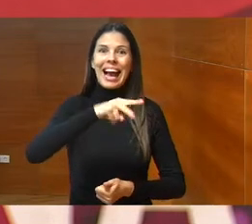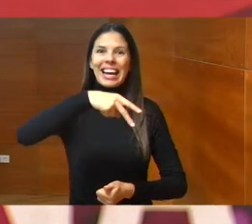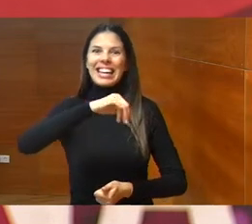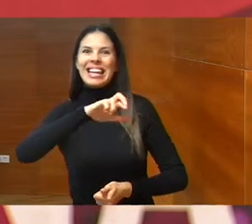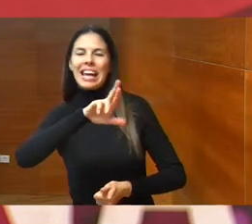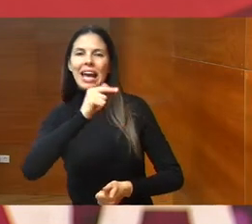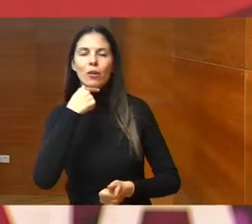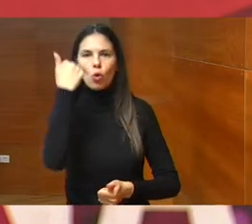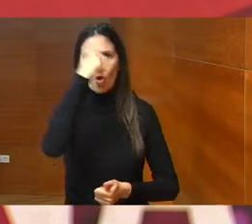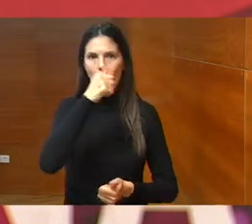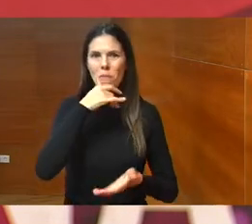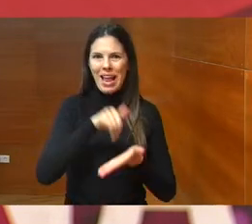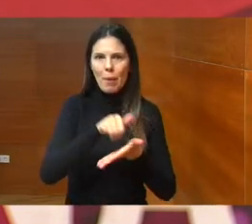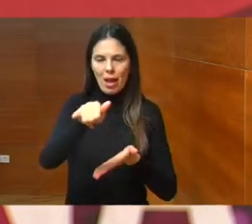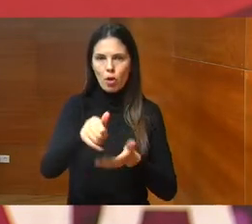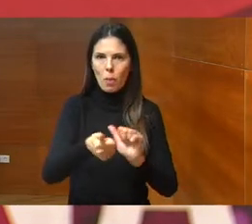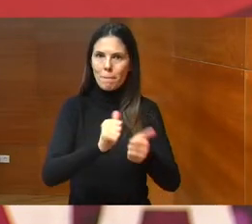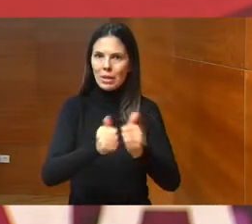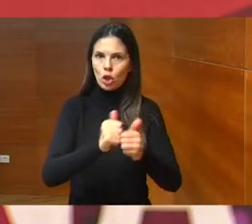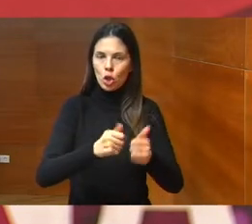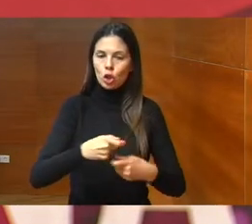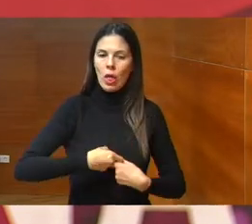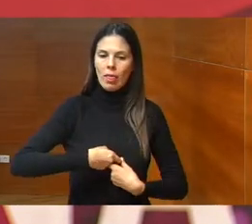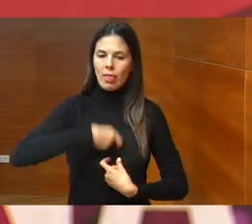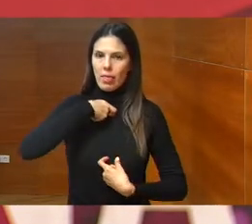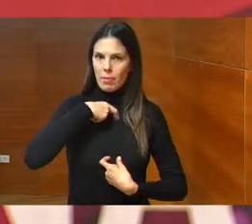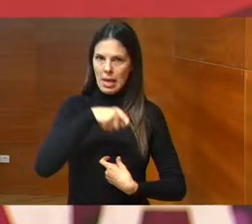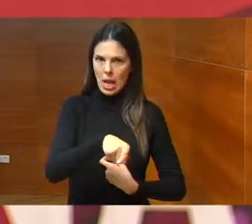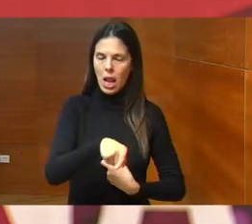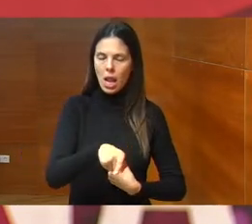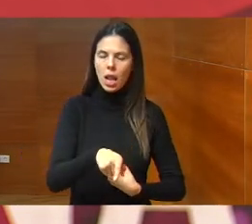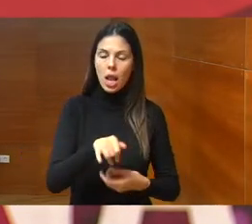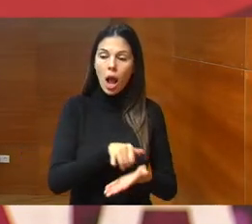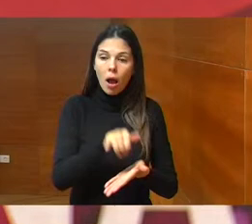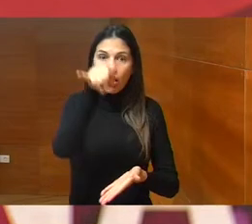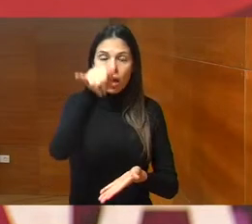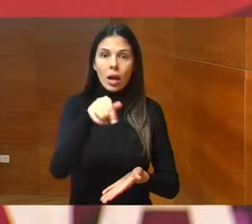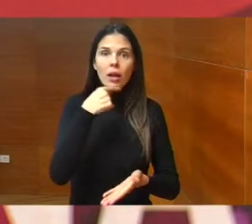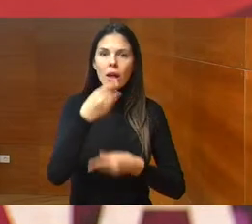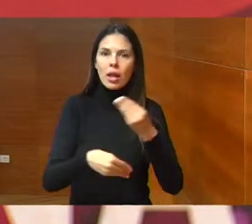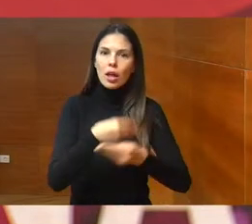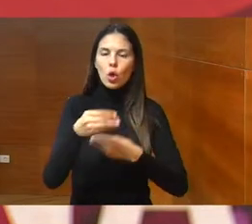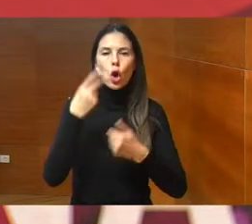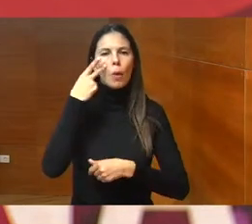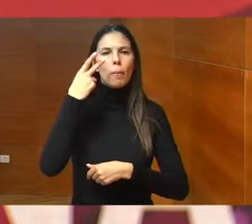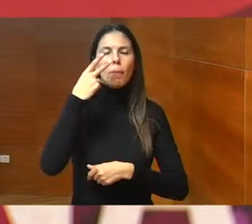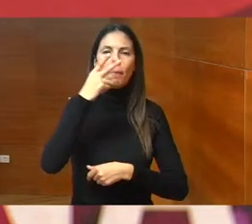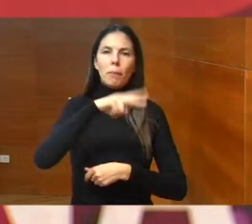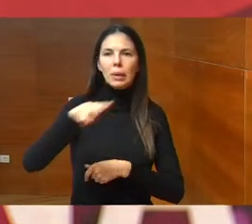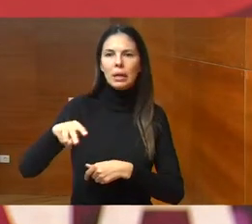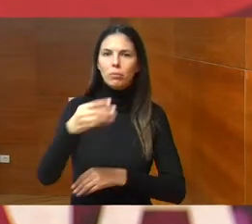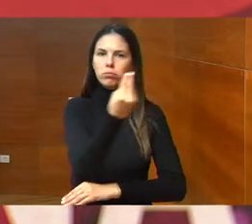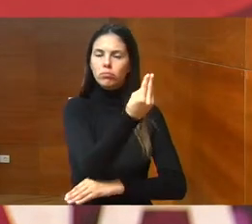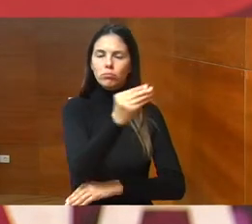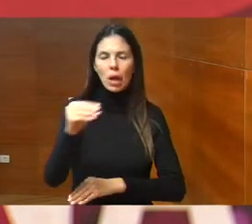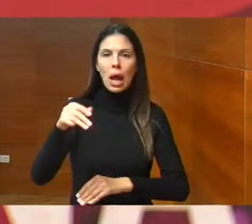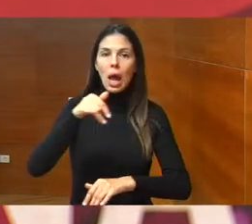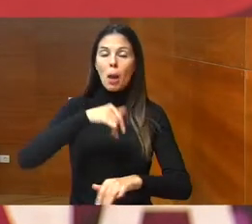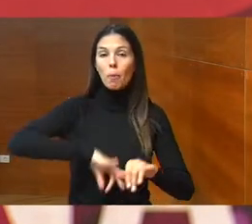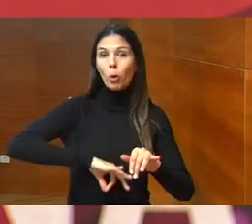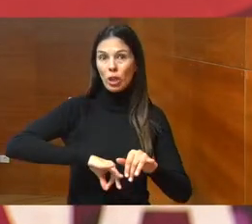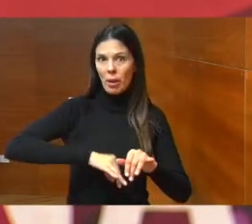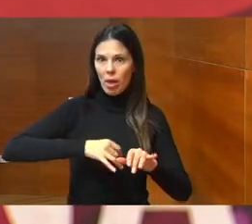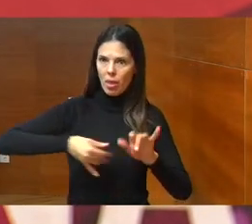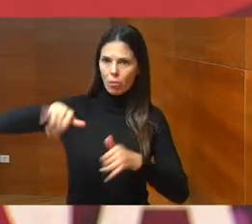aviador civil este pilota bablerios fisó una exhibición en pontevedra una exhibición de